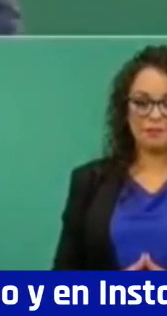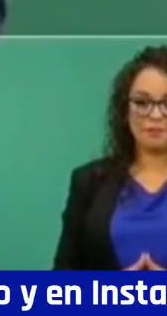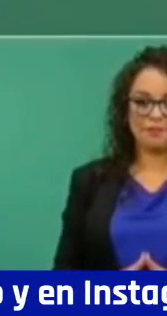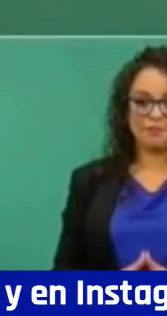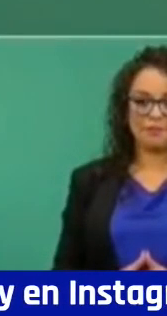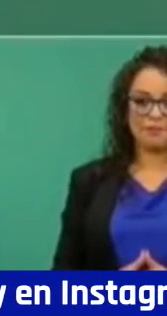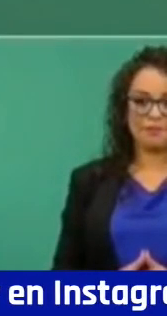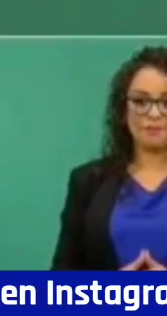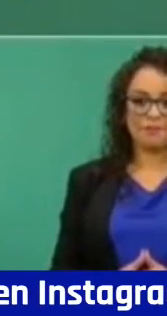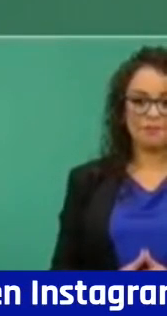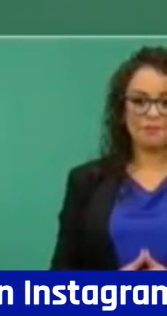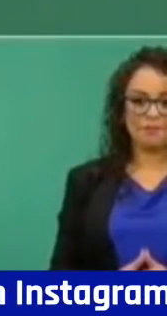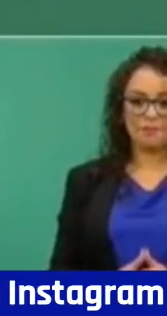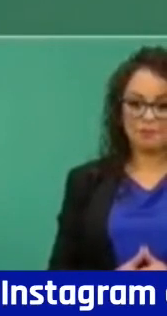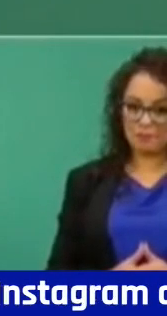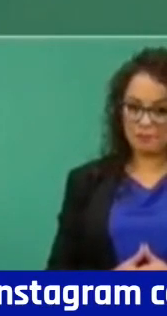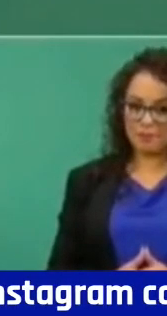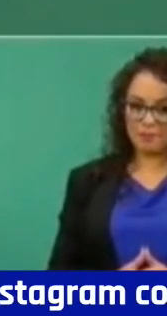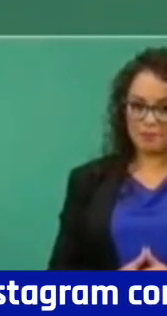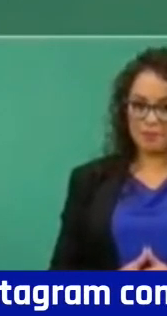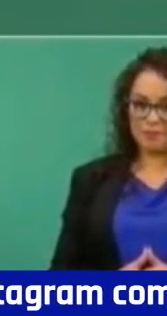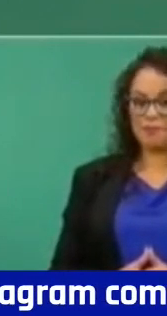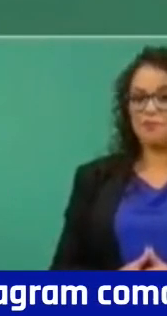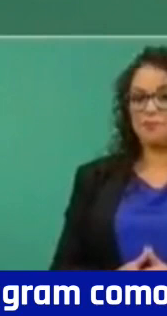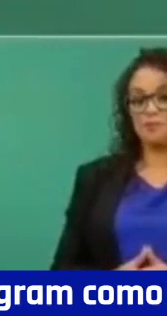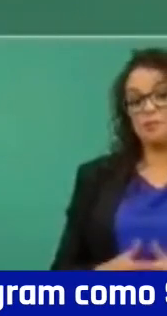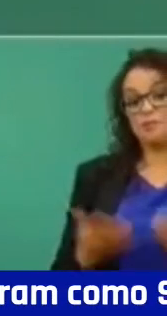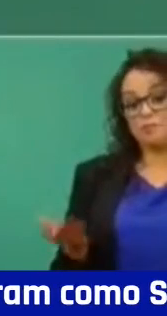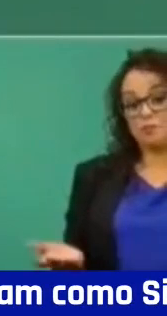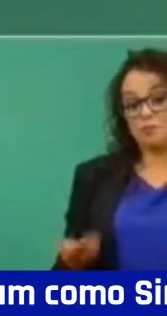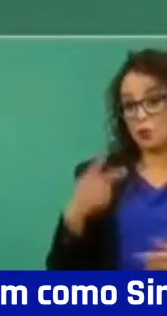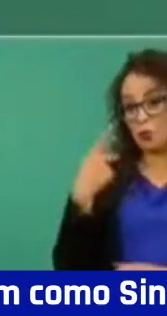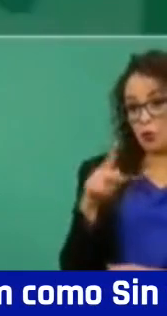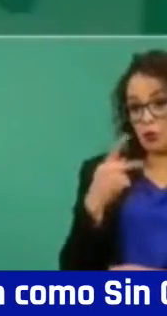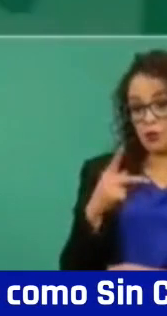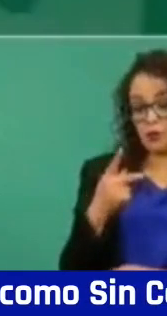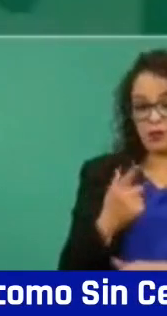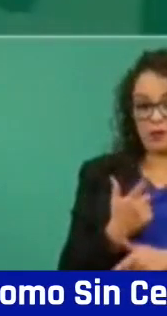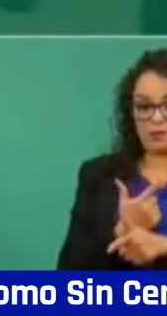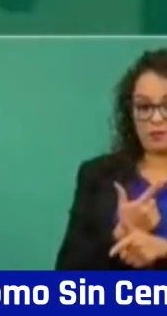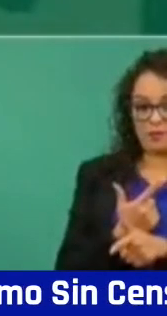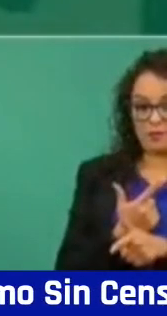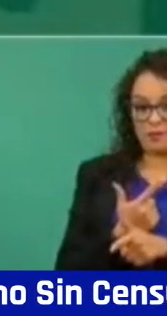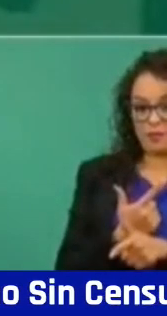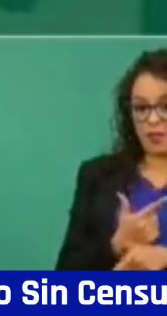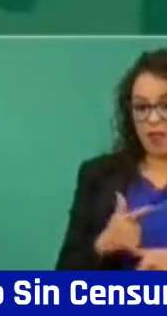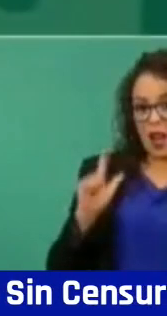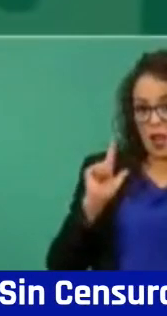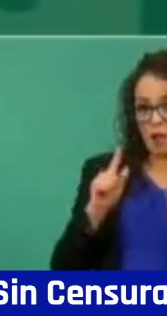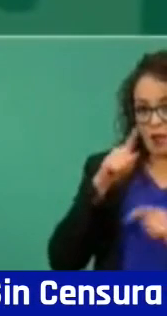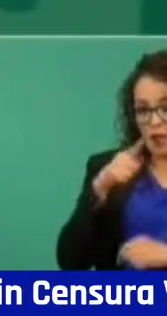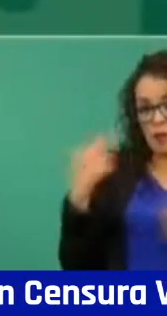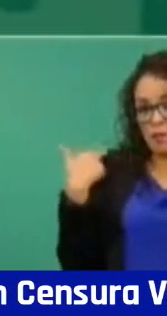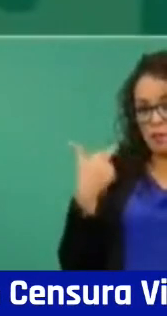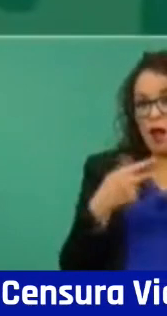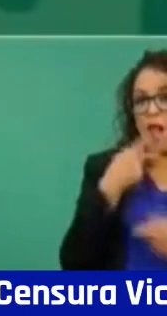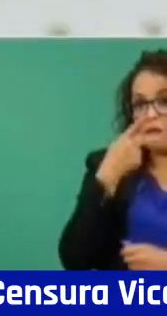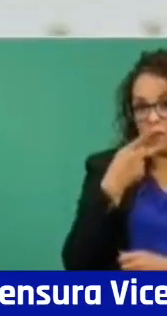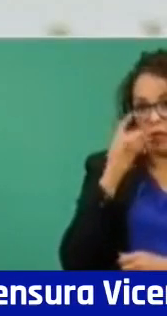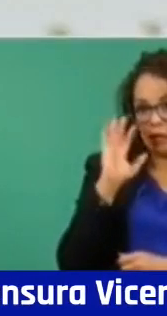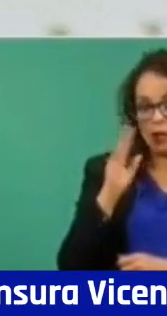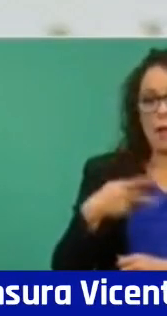y pues yo respeto su libertad de cátedra pero lo que está diciendo no es cierto